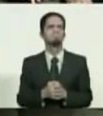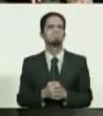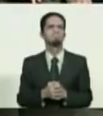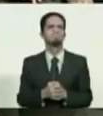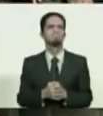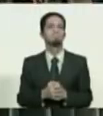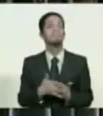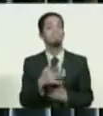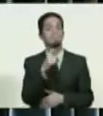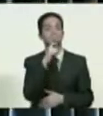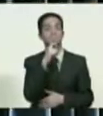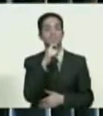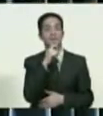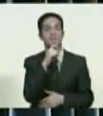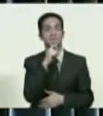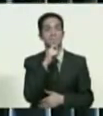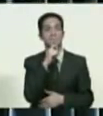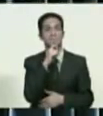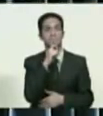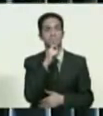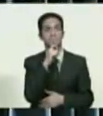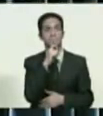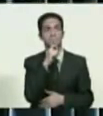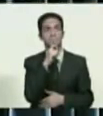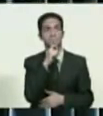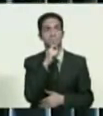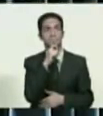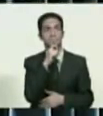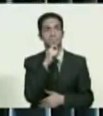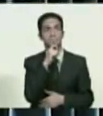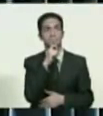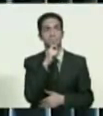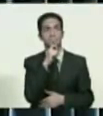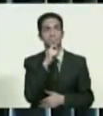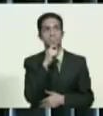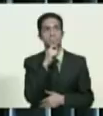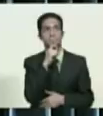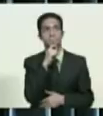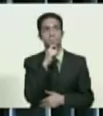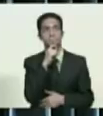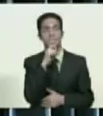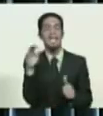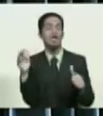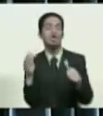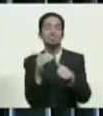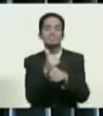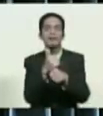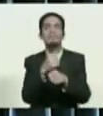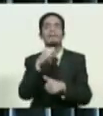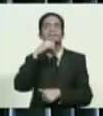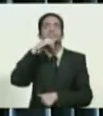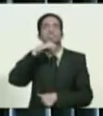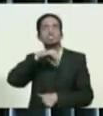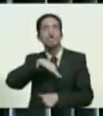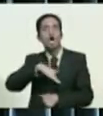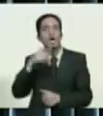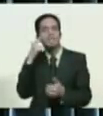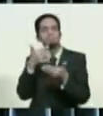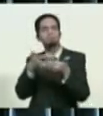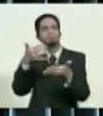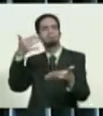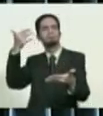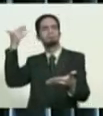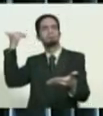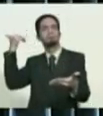Es difícil conseguir en la historia política contemporánea del